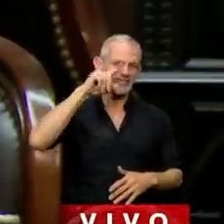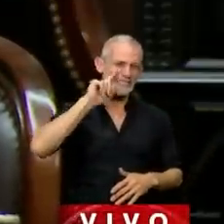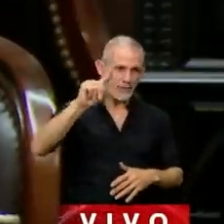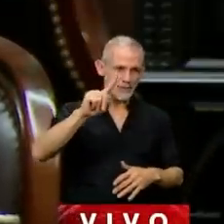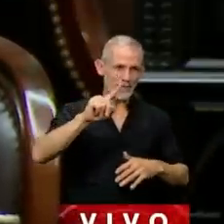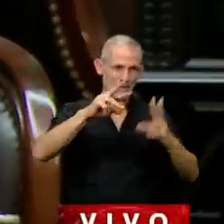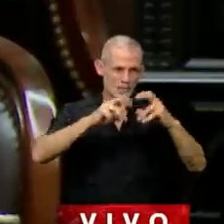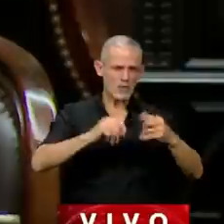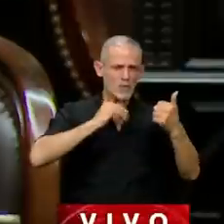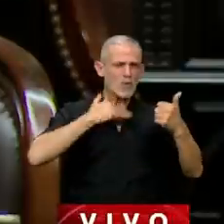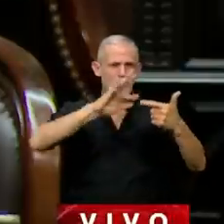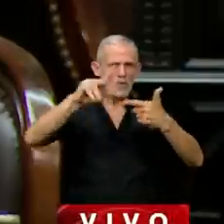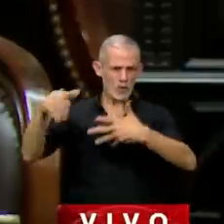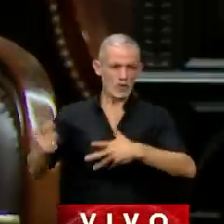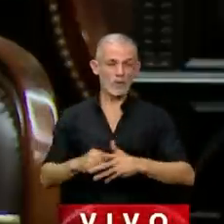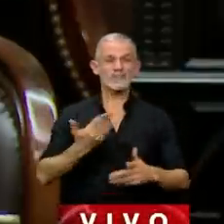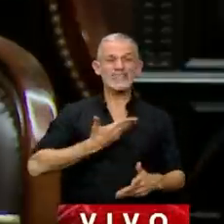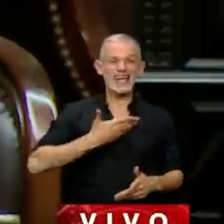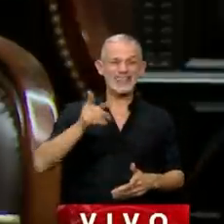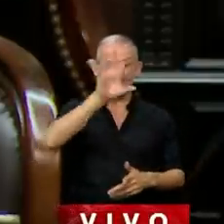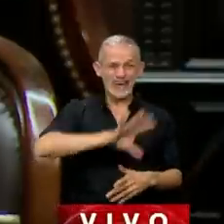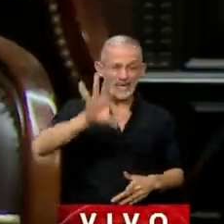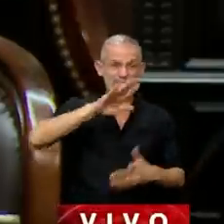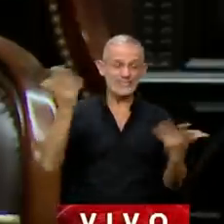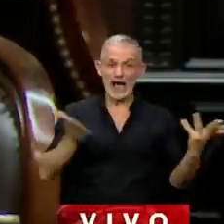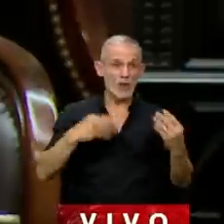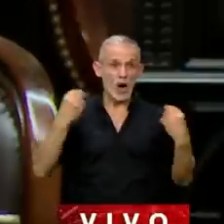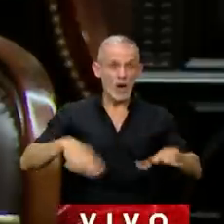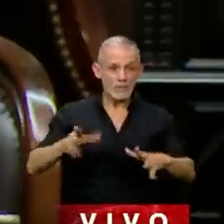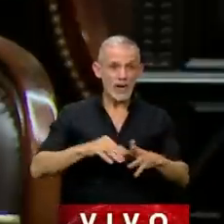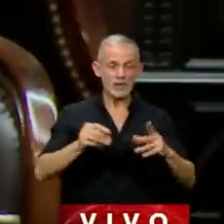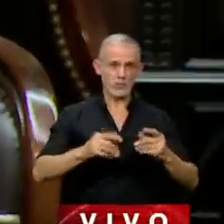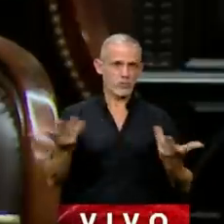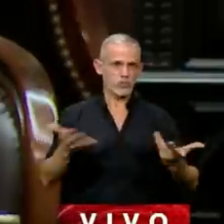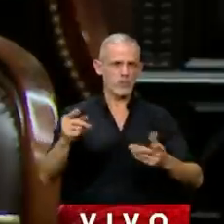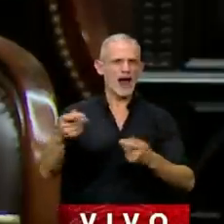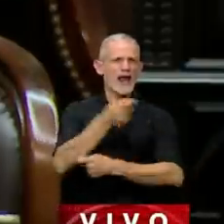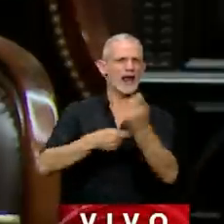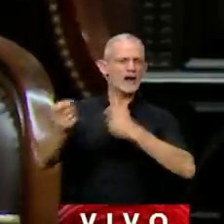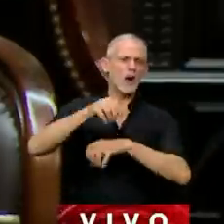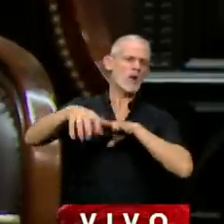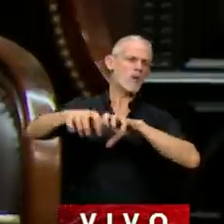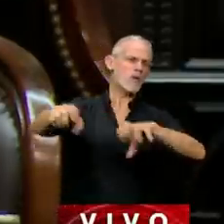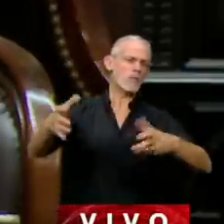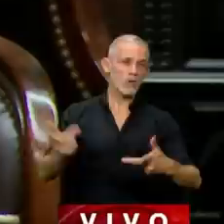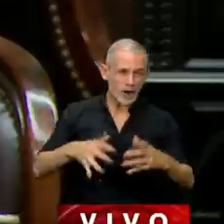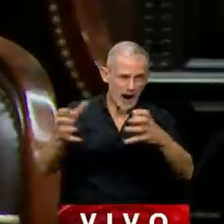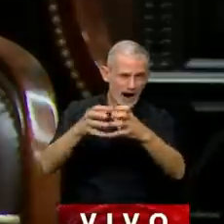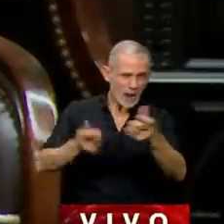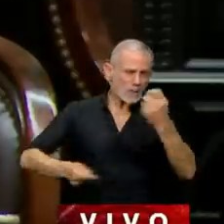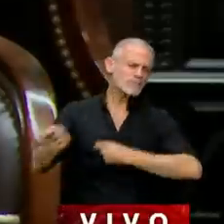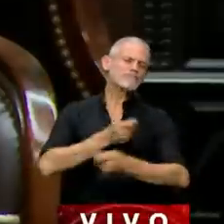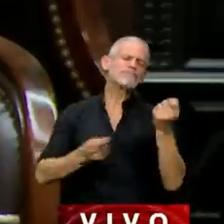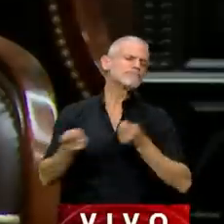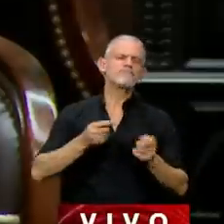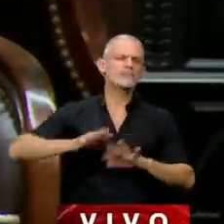causas. En Santa Fe el Estado está perdiendo territorio con el narcotráfico. Hoy las bandas narcos